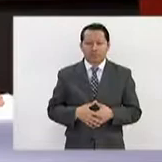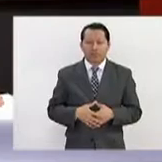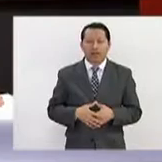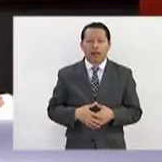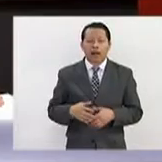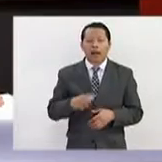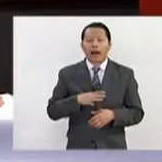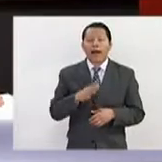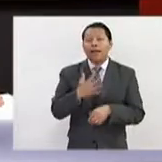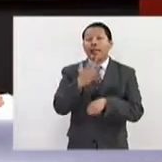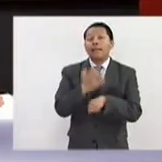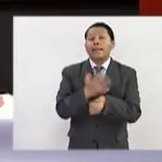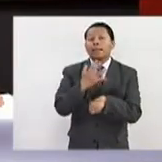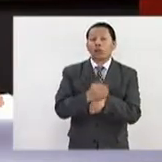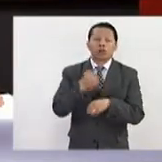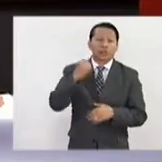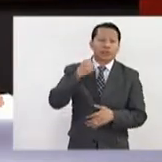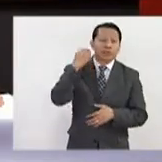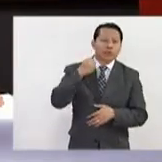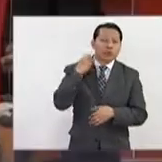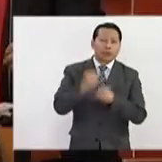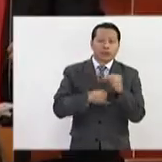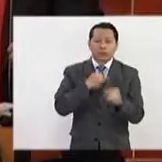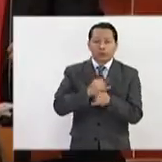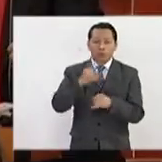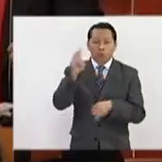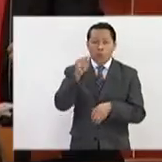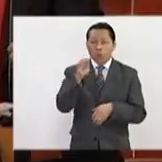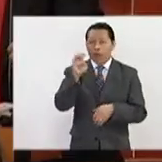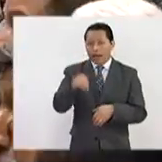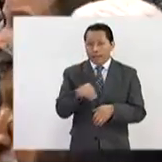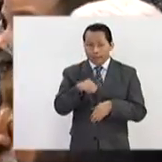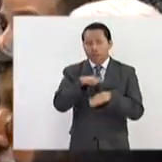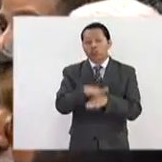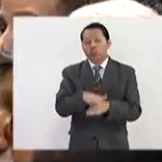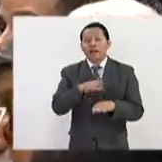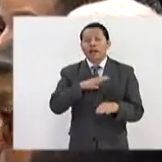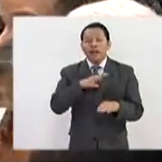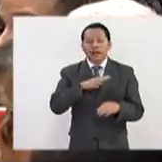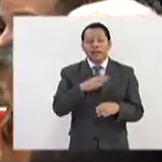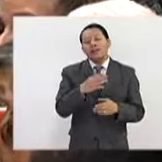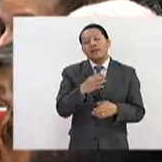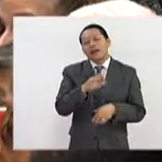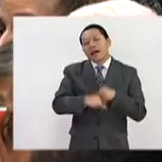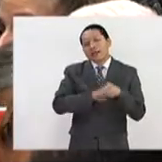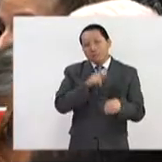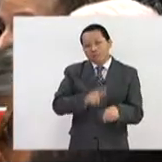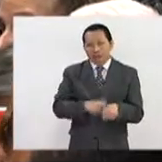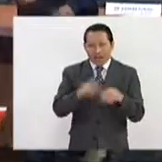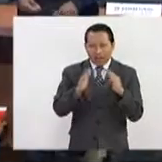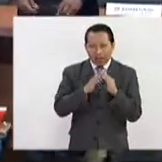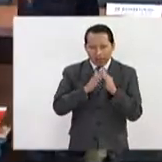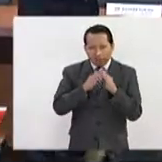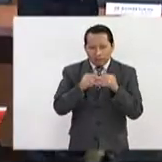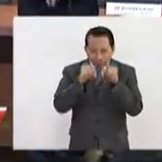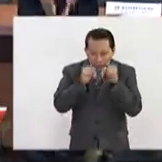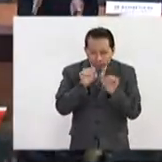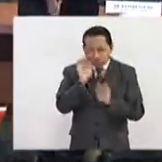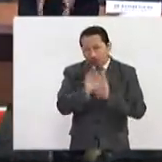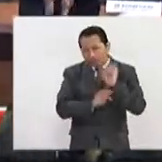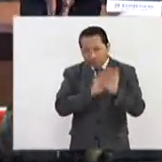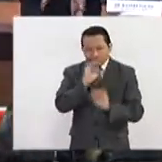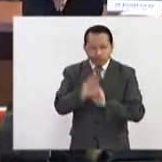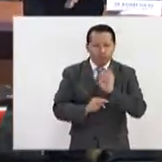En el marco del quinto simposio internacional UNAN Banfield Mars sobre el cuidado de mascotas y la atención especializada para los animales de